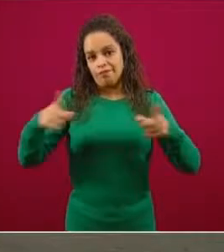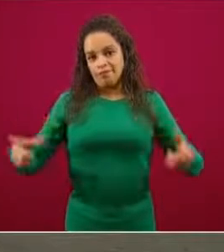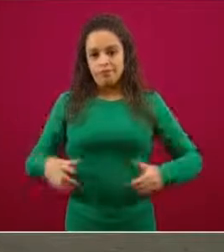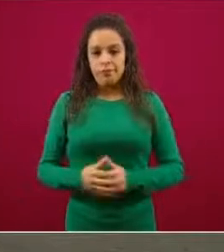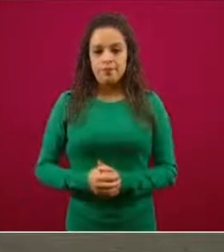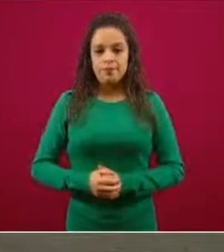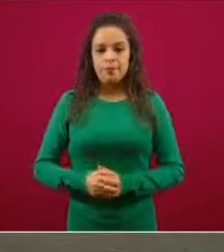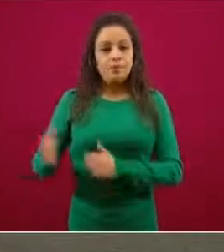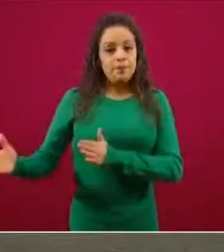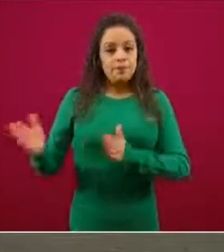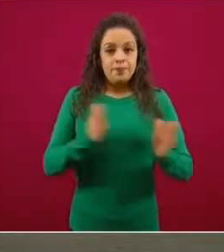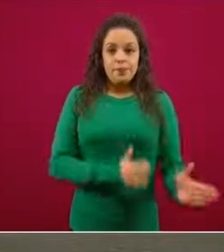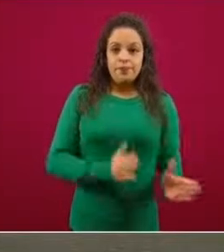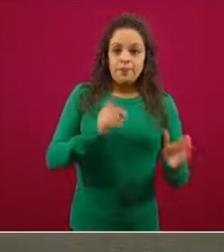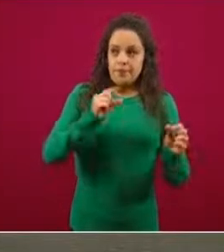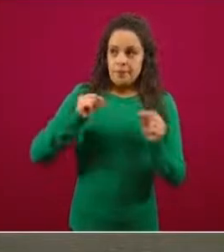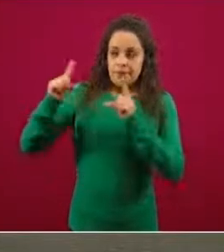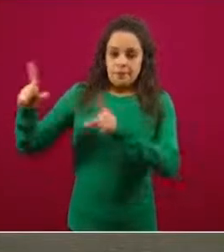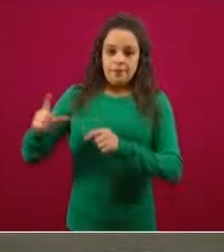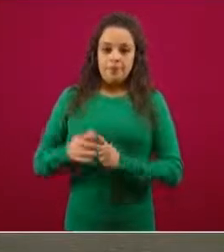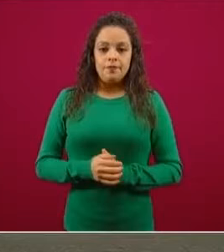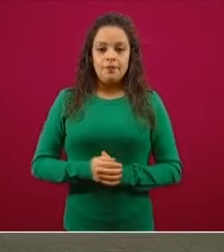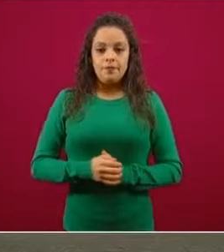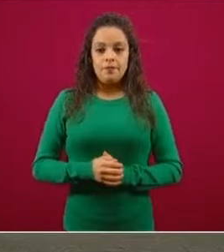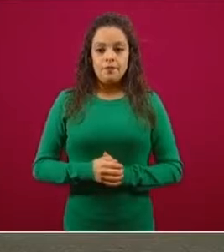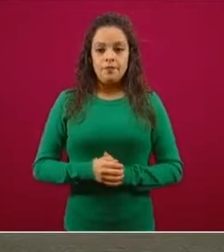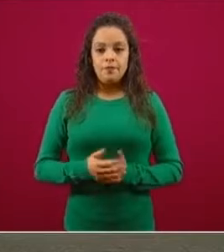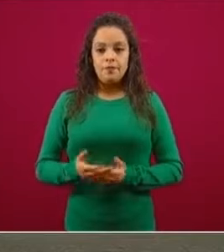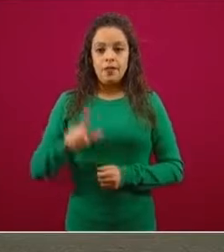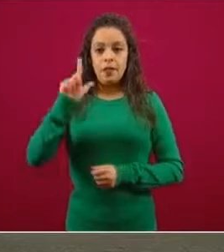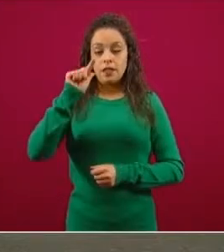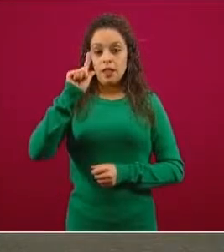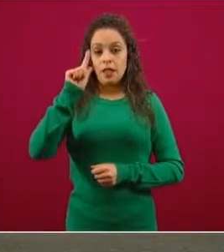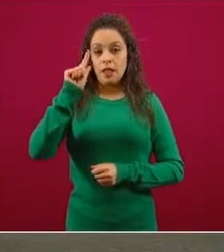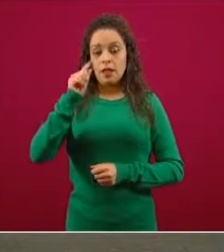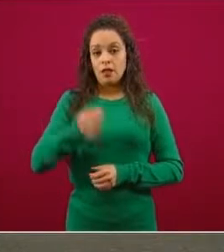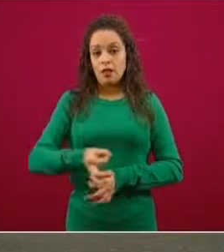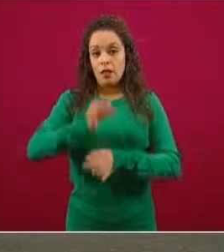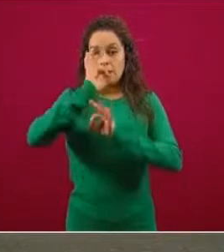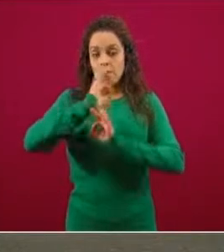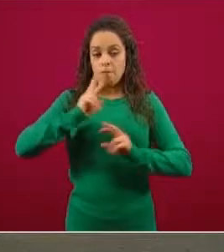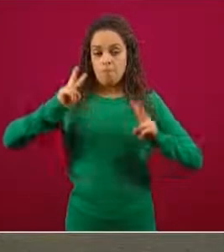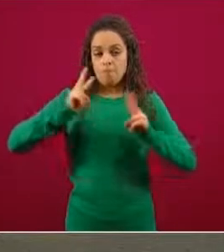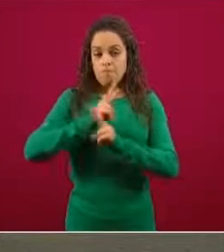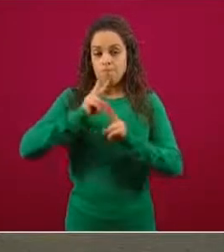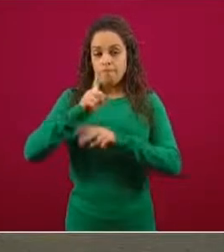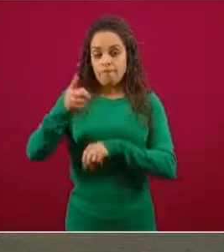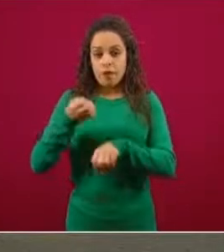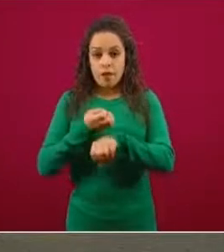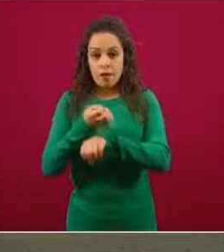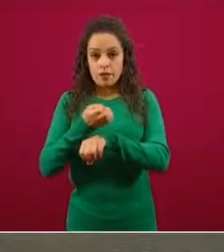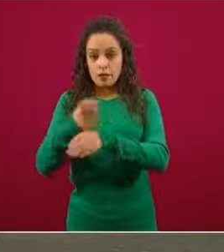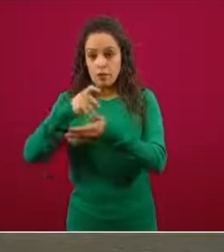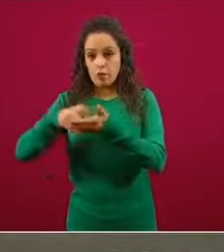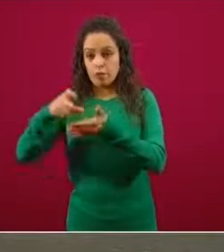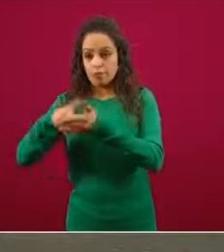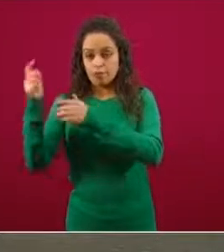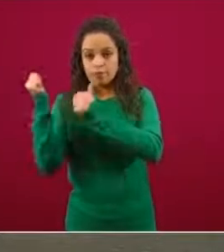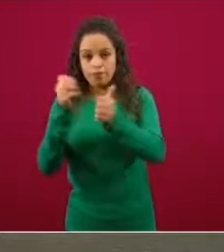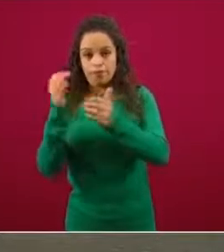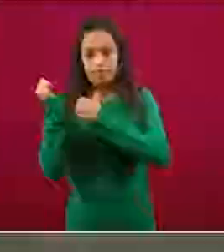¿Qué se ha hecho? El gobierno del estado adquirió 70 ventiladores que pone a disposición del IMSS y del ISSSTE, con lo cual se